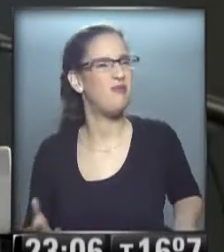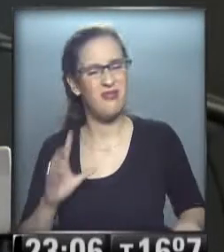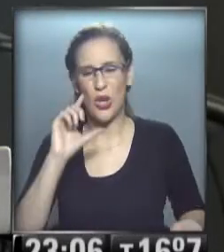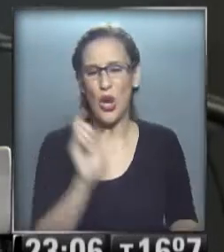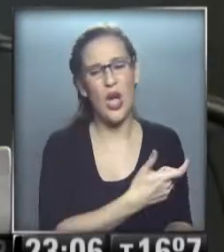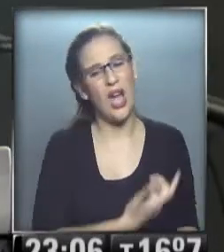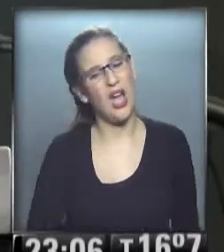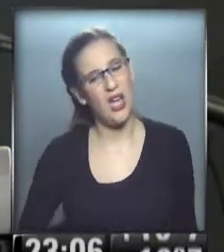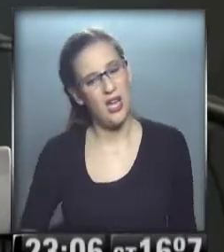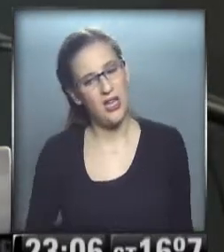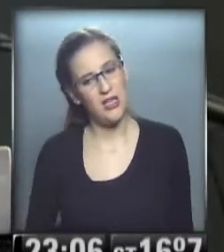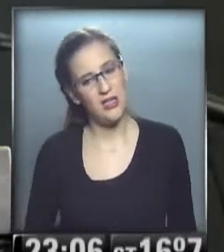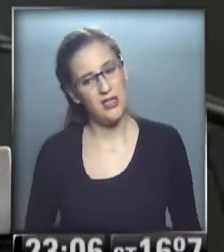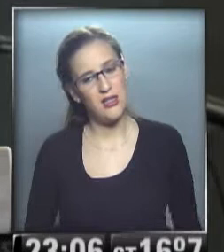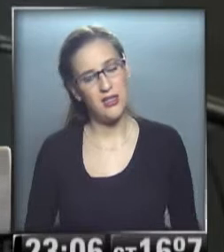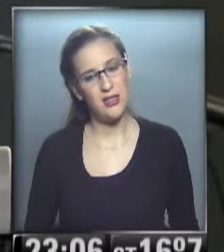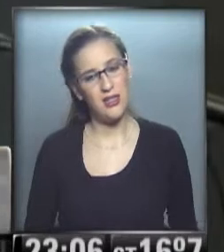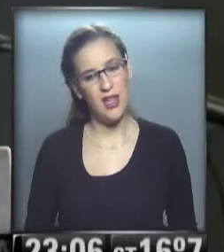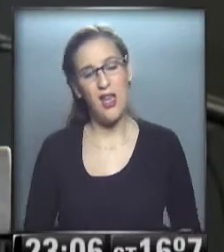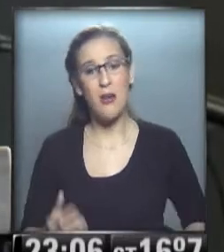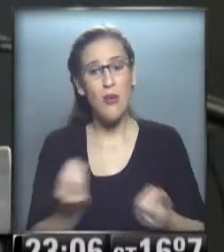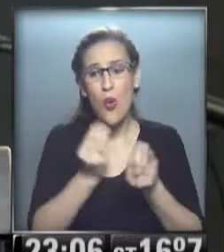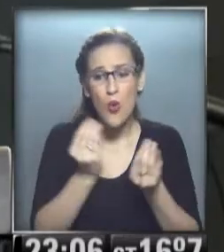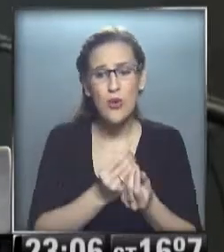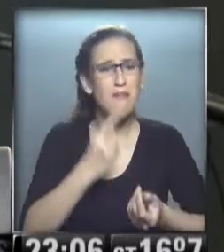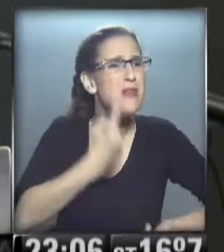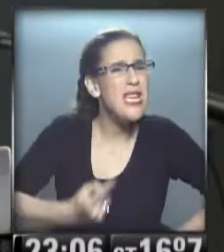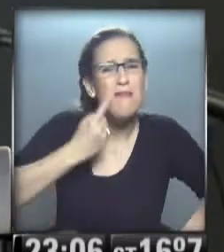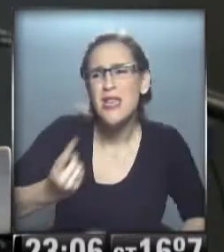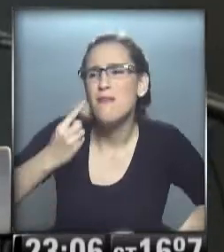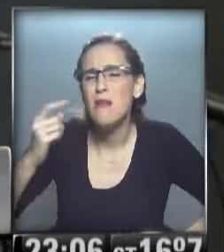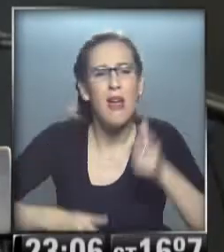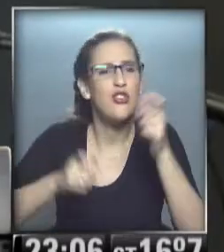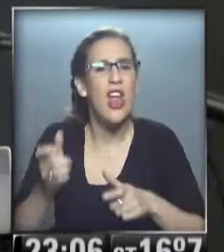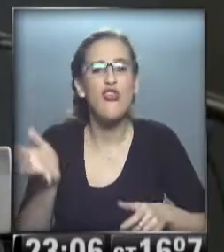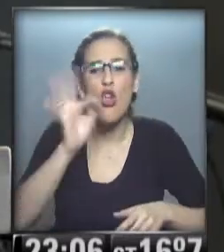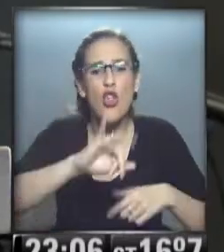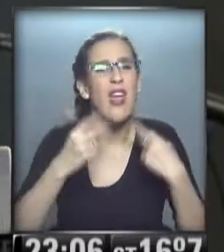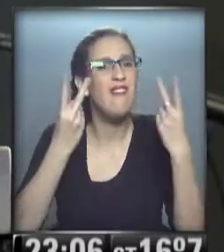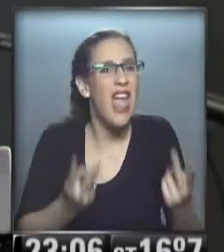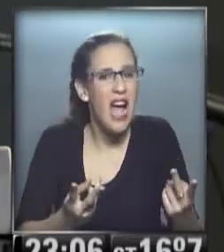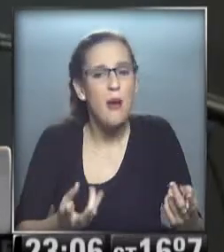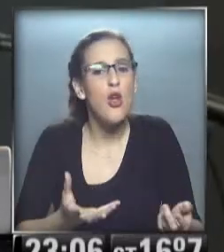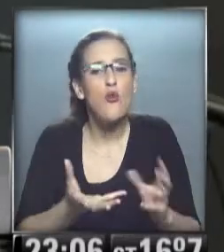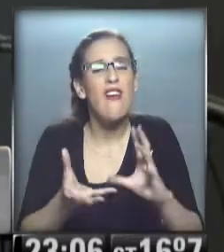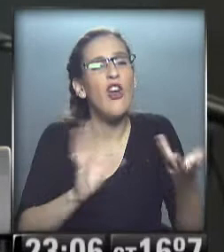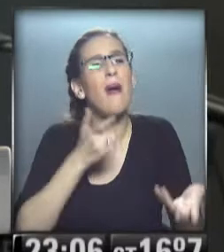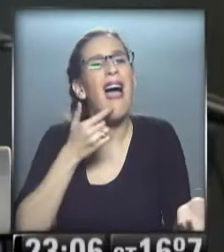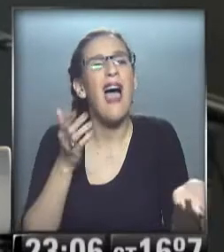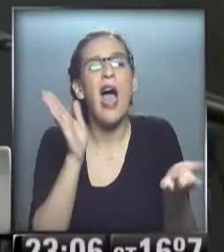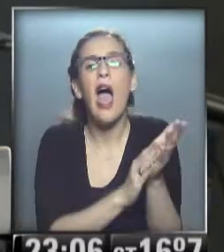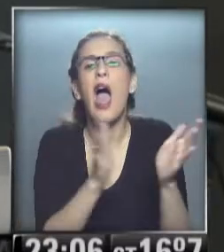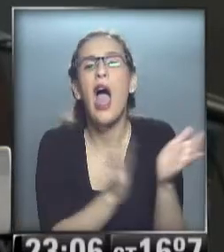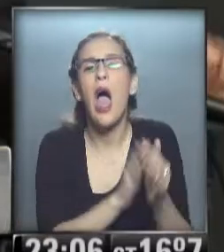Ha perdido, digamos, ha perjudicado a miles y miles de pasajeros con un argumento demencial. que quiero